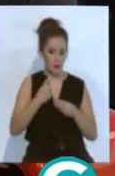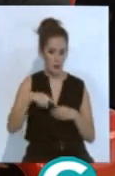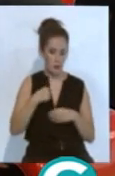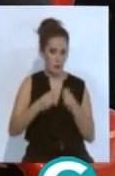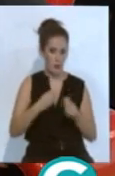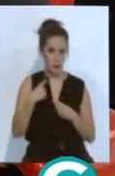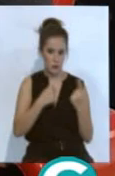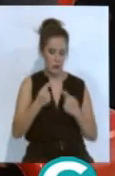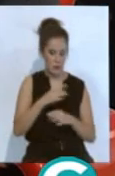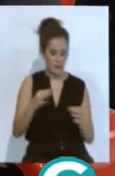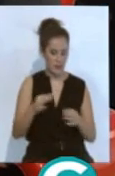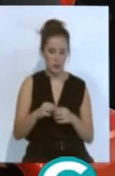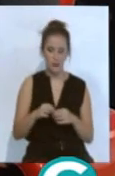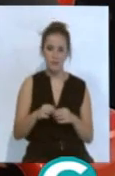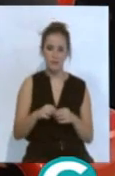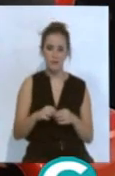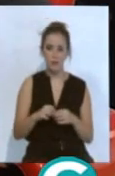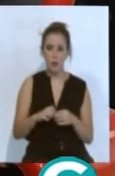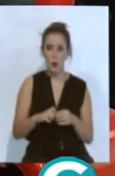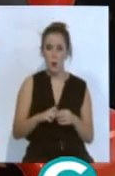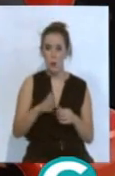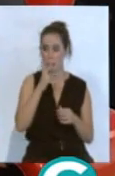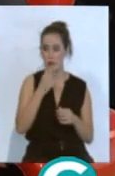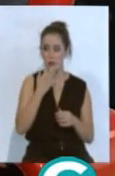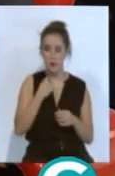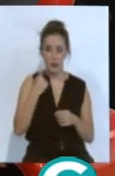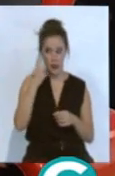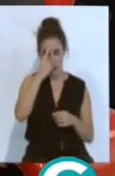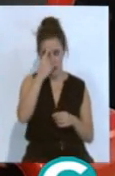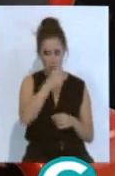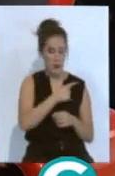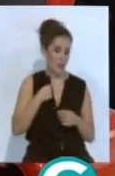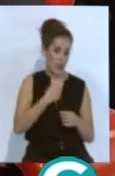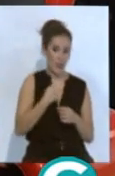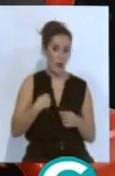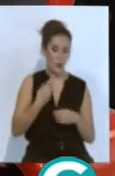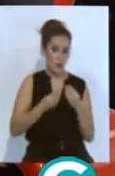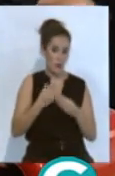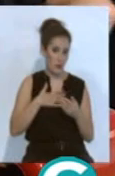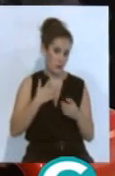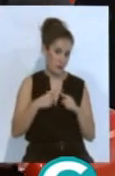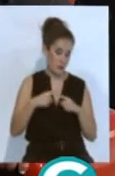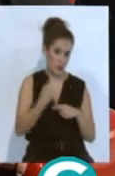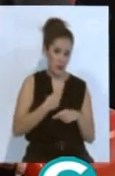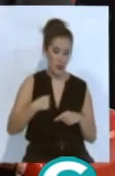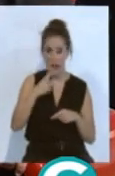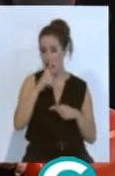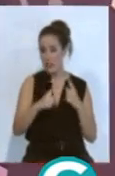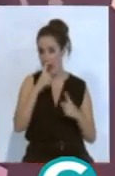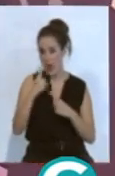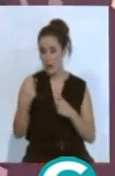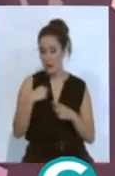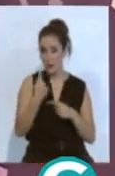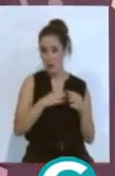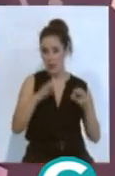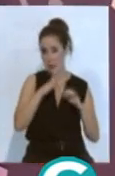dicho, perfecto. ¿Sabes? Porque es que si no, cada uno tiene en su cabeza lo que él haría. Claro, porque cada año ha sido especial para